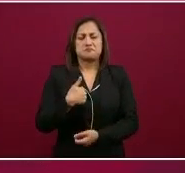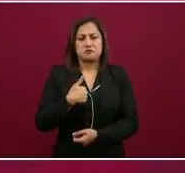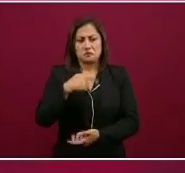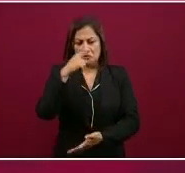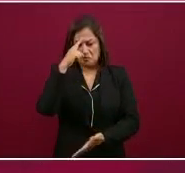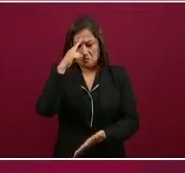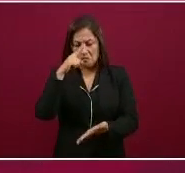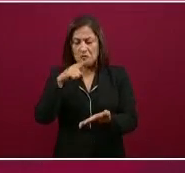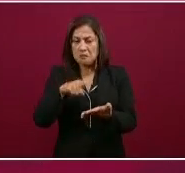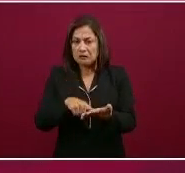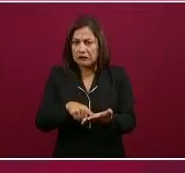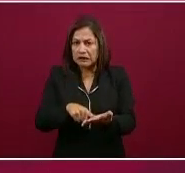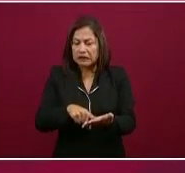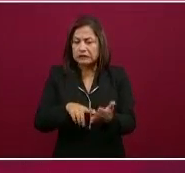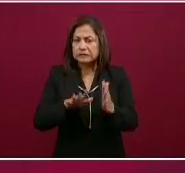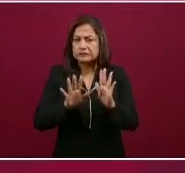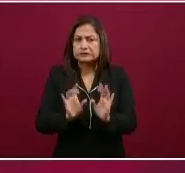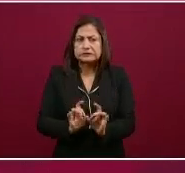se inventó